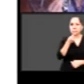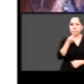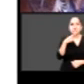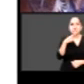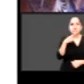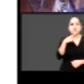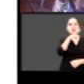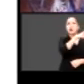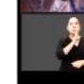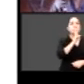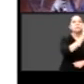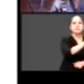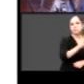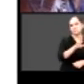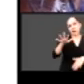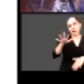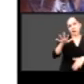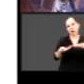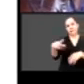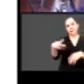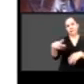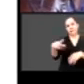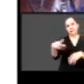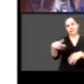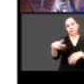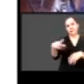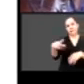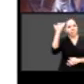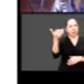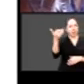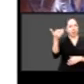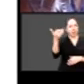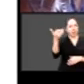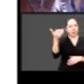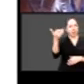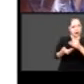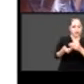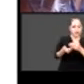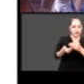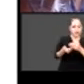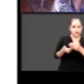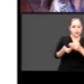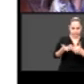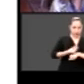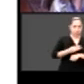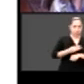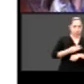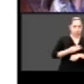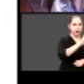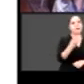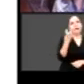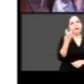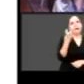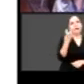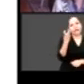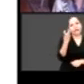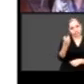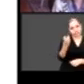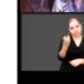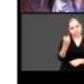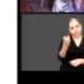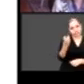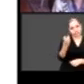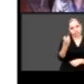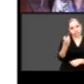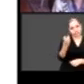entonces en esta ida y vuelta estamos enseñándoles a autorregularse y a saber tomar